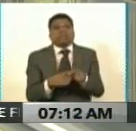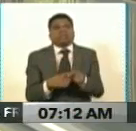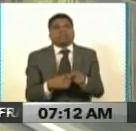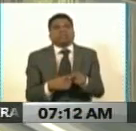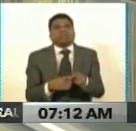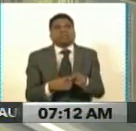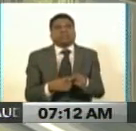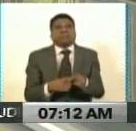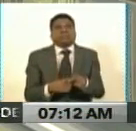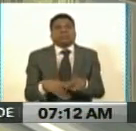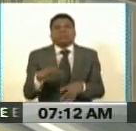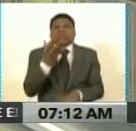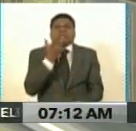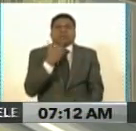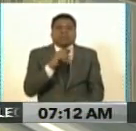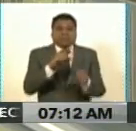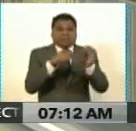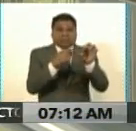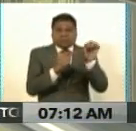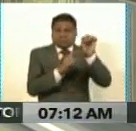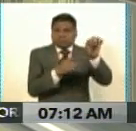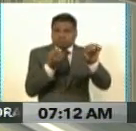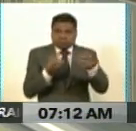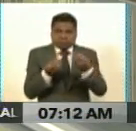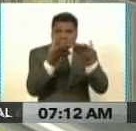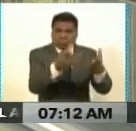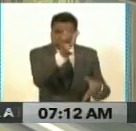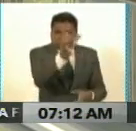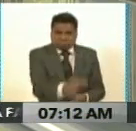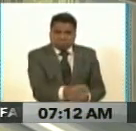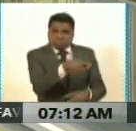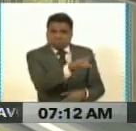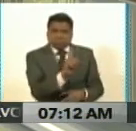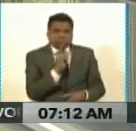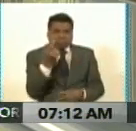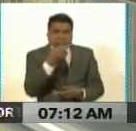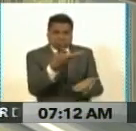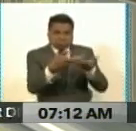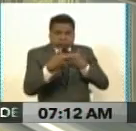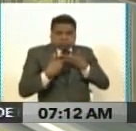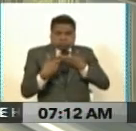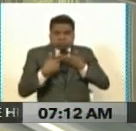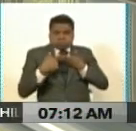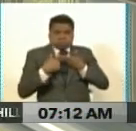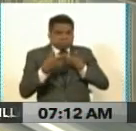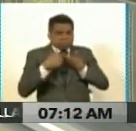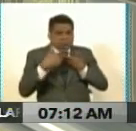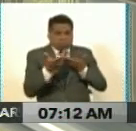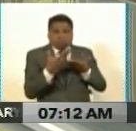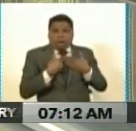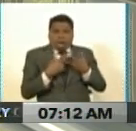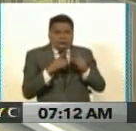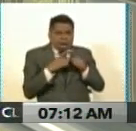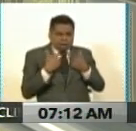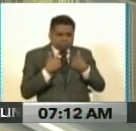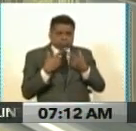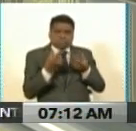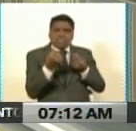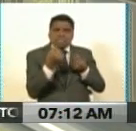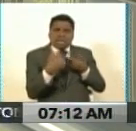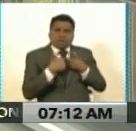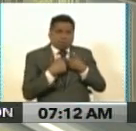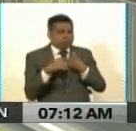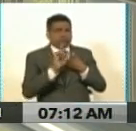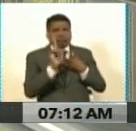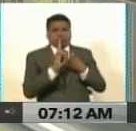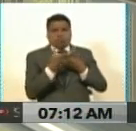caso particular del peso que no está dando directamente al usuario Nos gustaría saber el por Y si esto es cierto y de igual manera Uno de los temas que también ha salido la